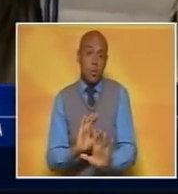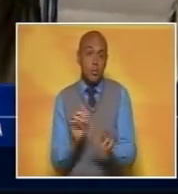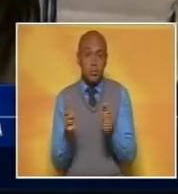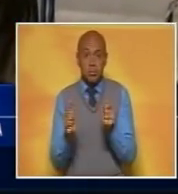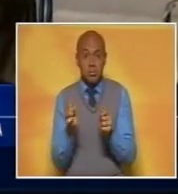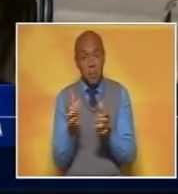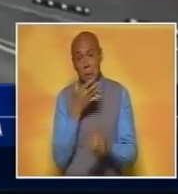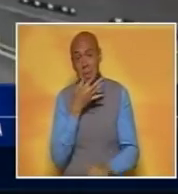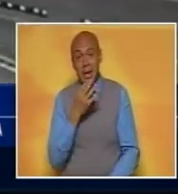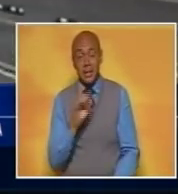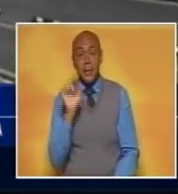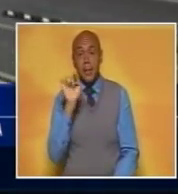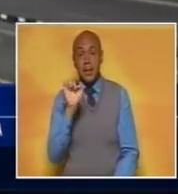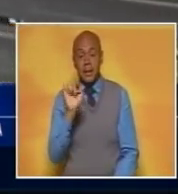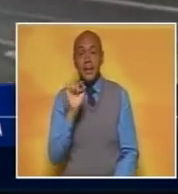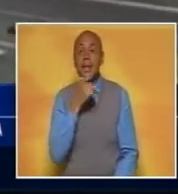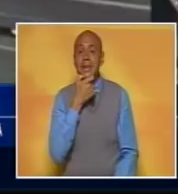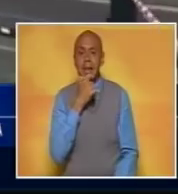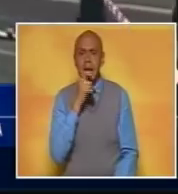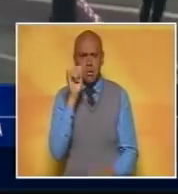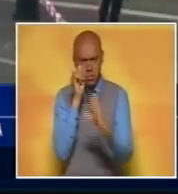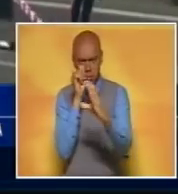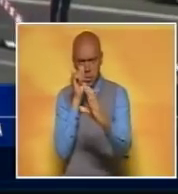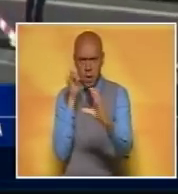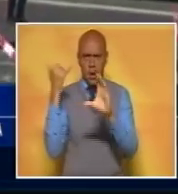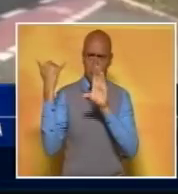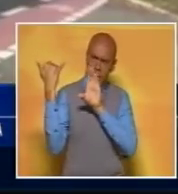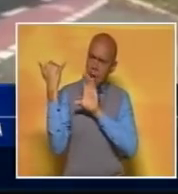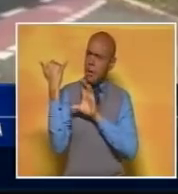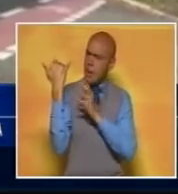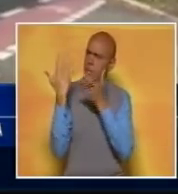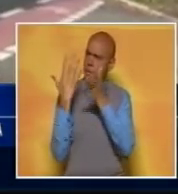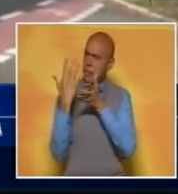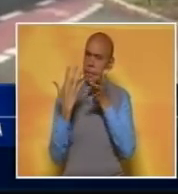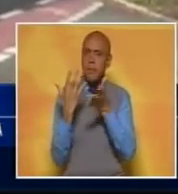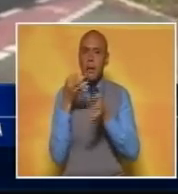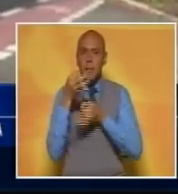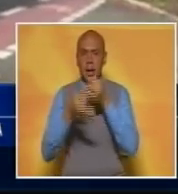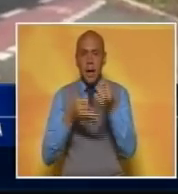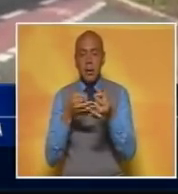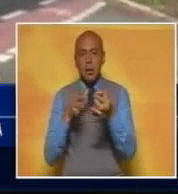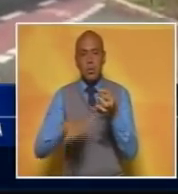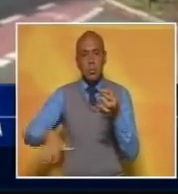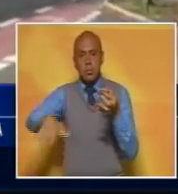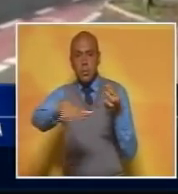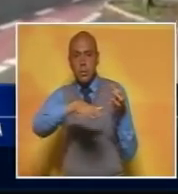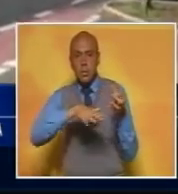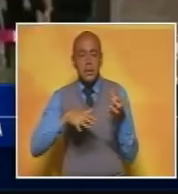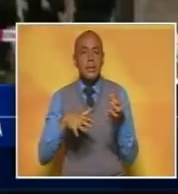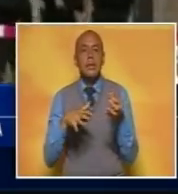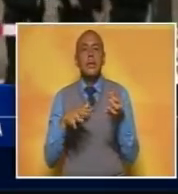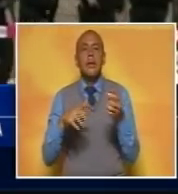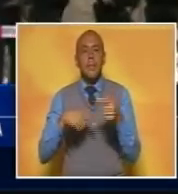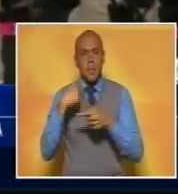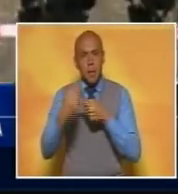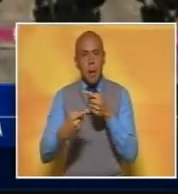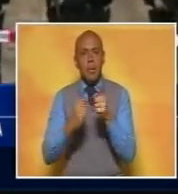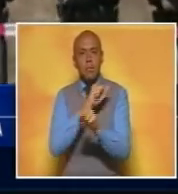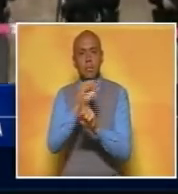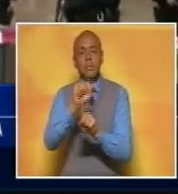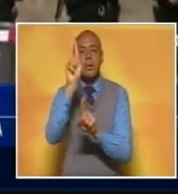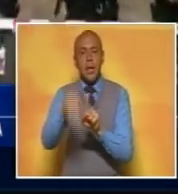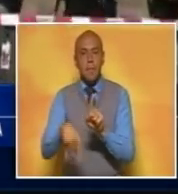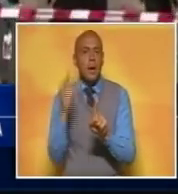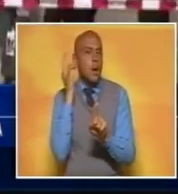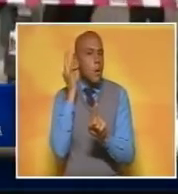se dirige en varias ocasiones en inglés a la cámara, asegurando que cree que el holocausto nunca ocurrió y luego carga contra el feminismo, al que acusa